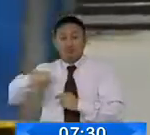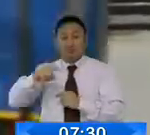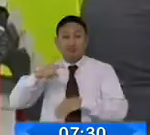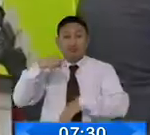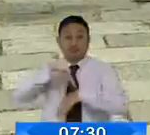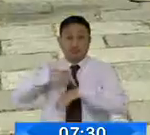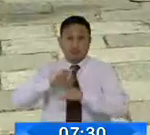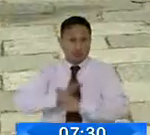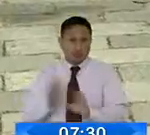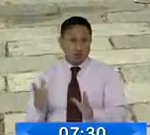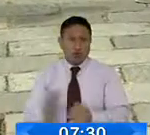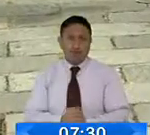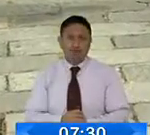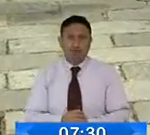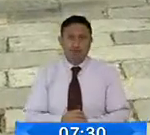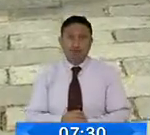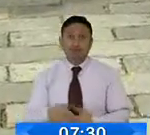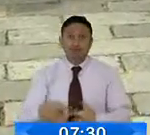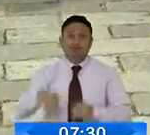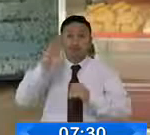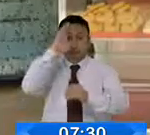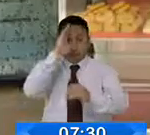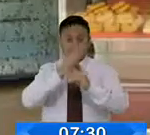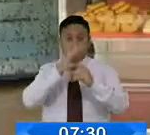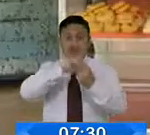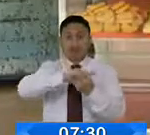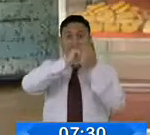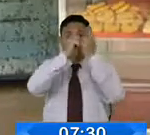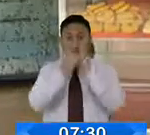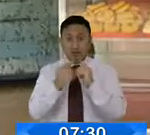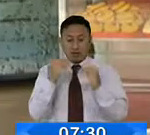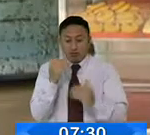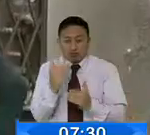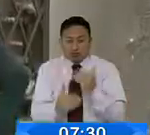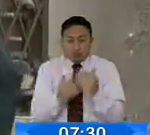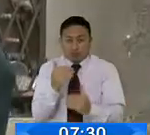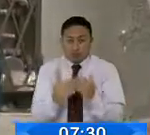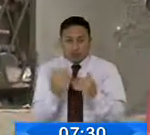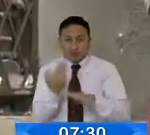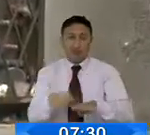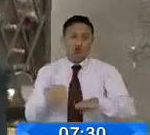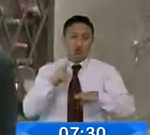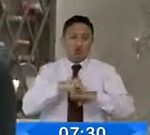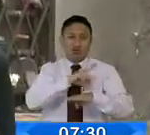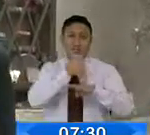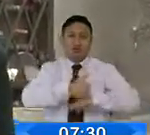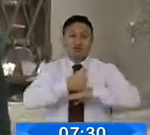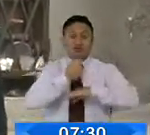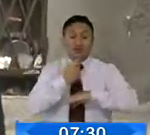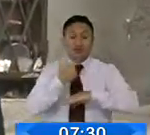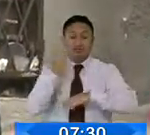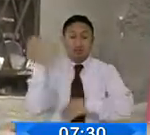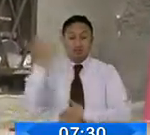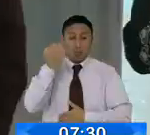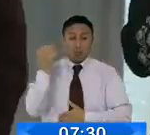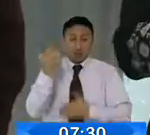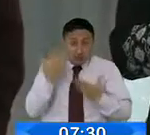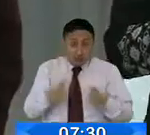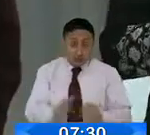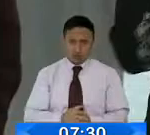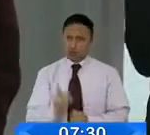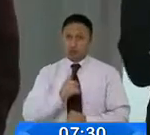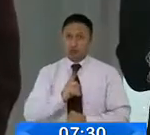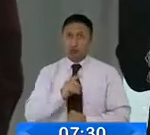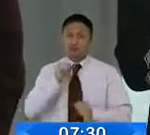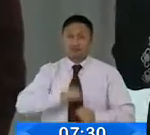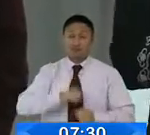queda. El objetivo de estos cambios es regresar a una nueva normalidad. A decir de las autoridades, la emergencia no ha terminado. El riesgo